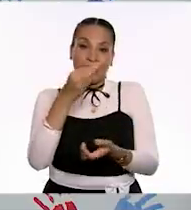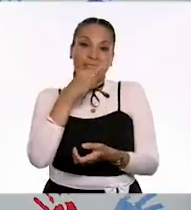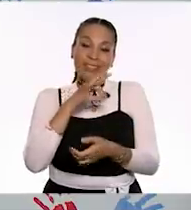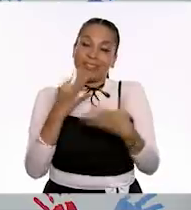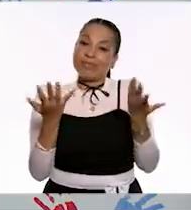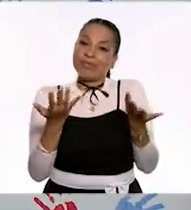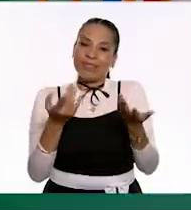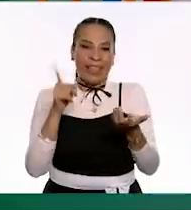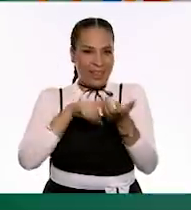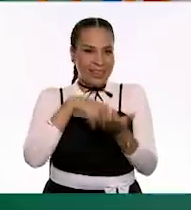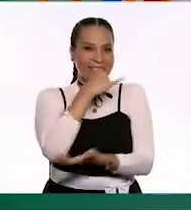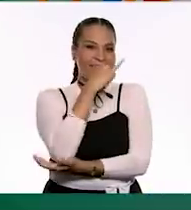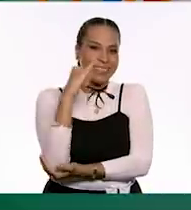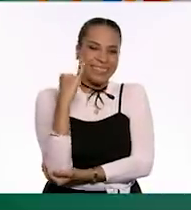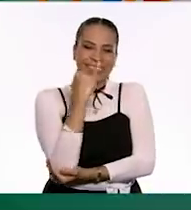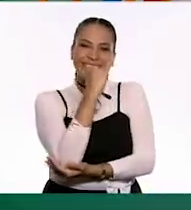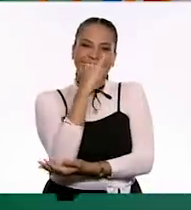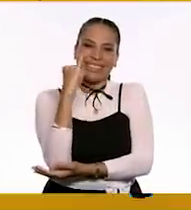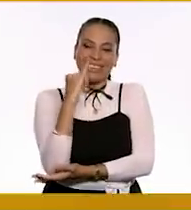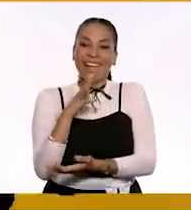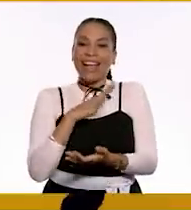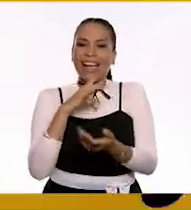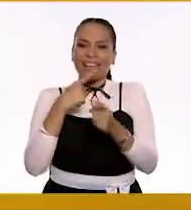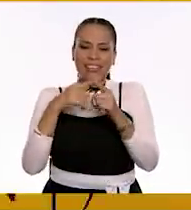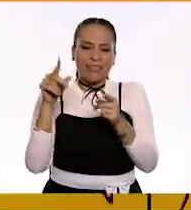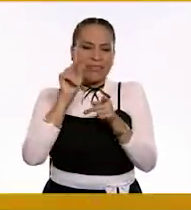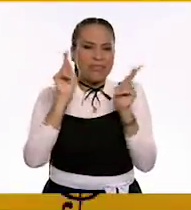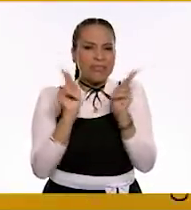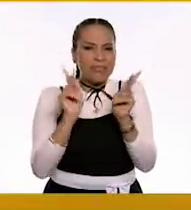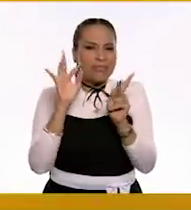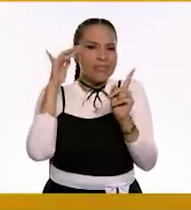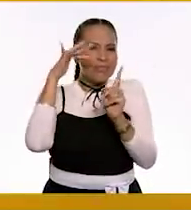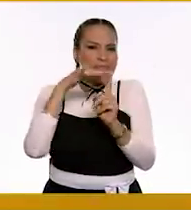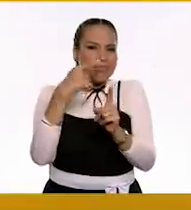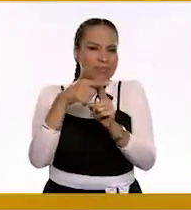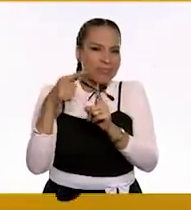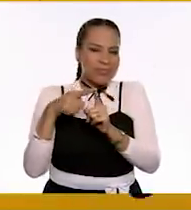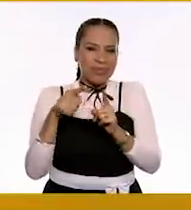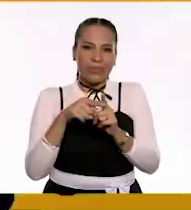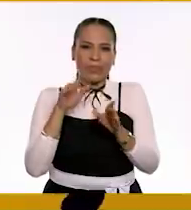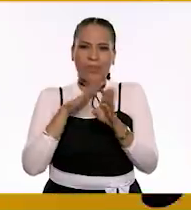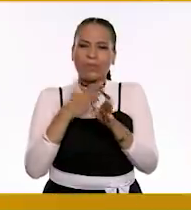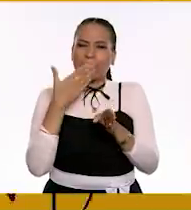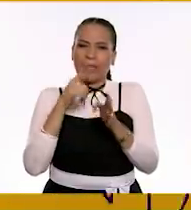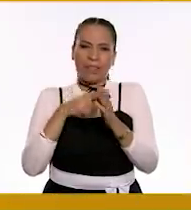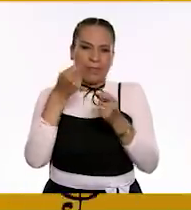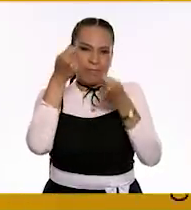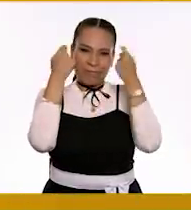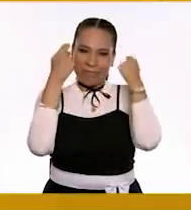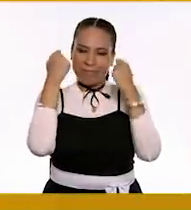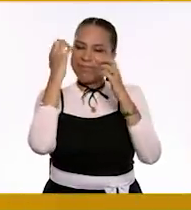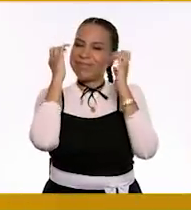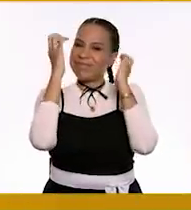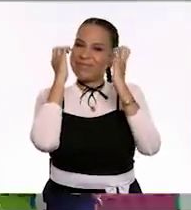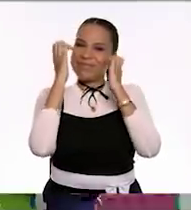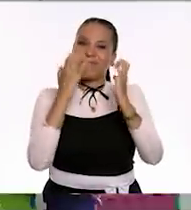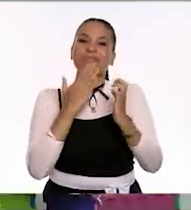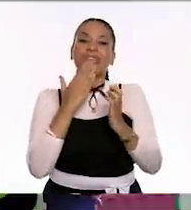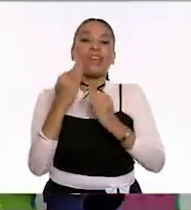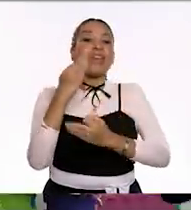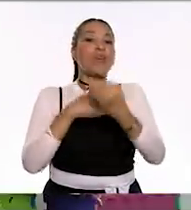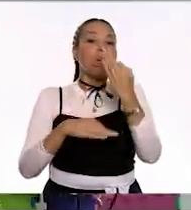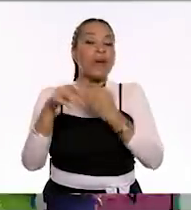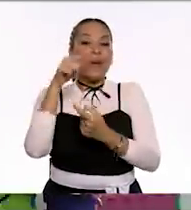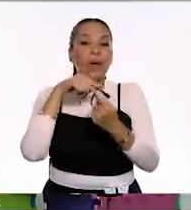fiesta en el jardín. Hay insectos invitados, muy bien peinados y bien bañados, y